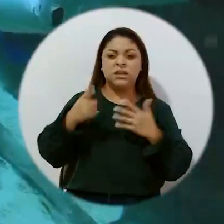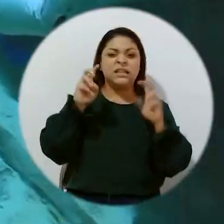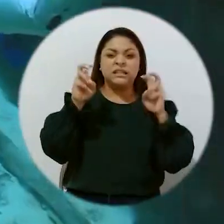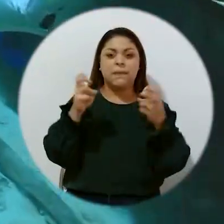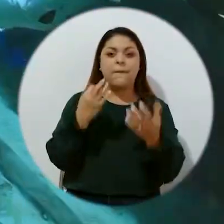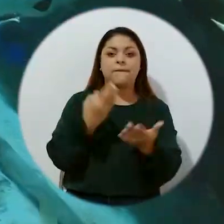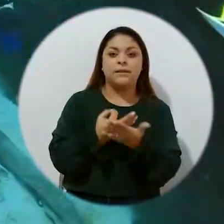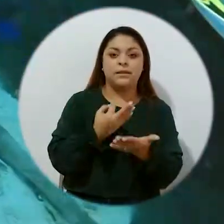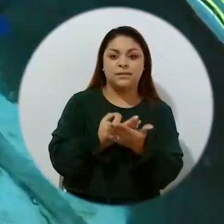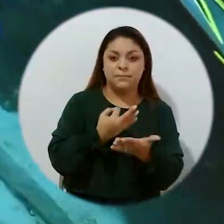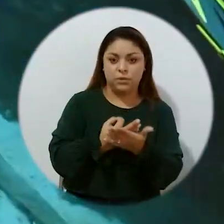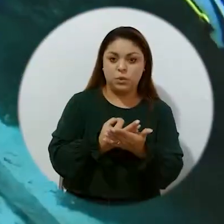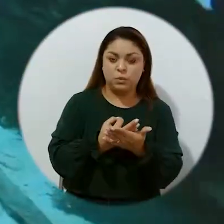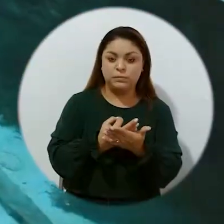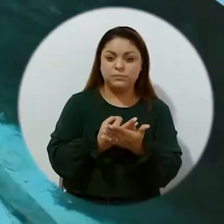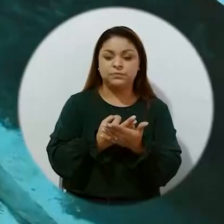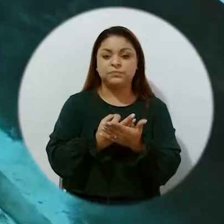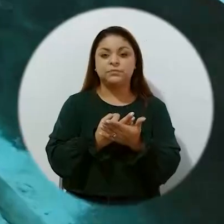del financiamiento.